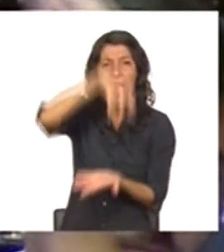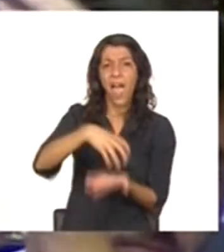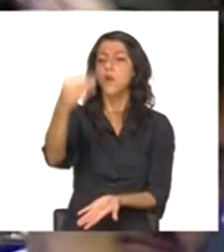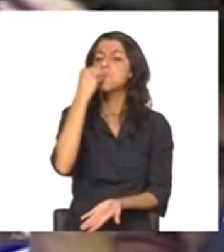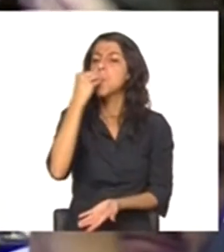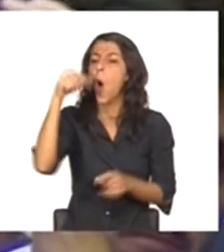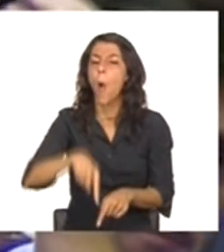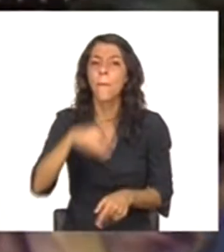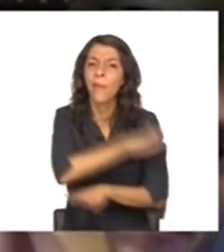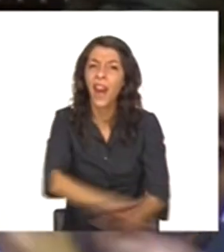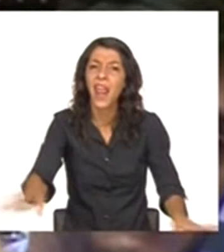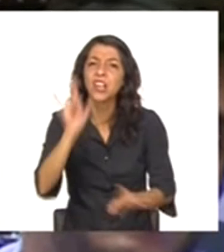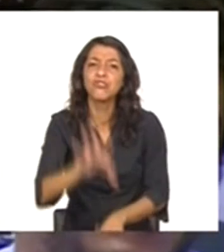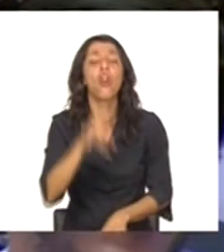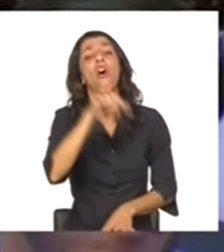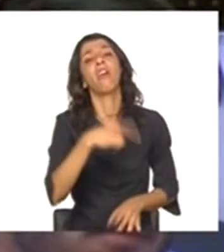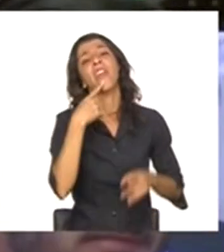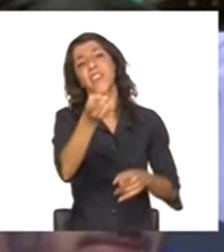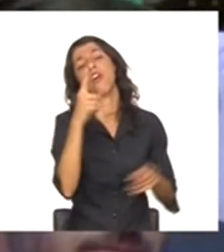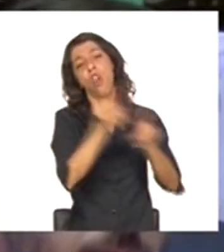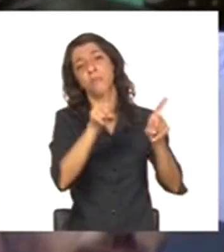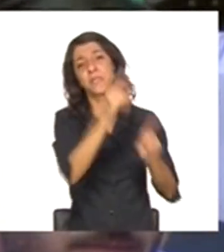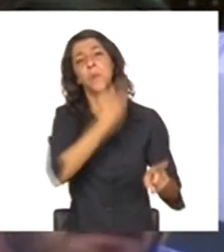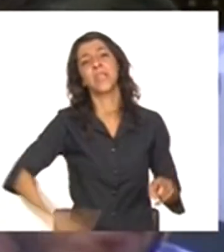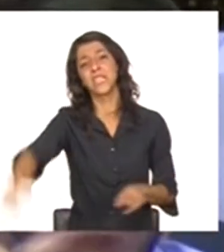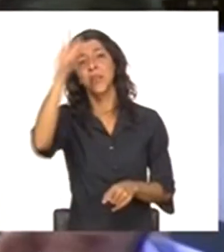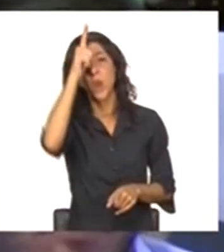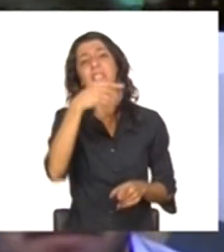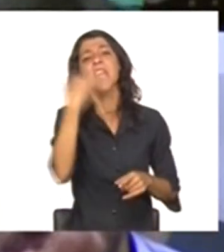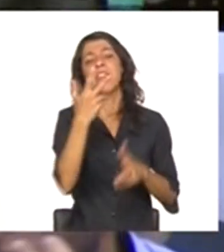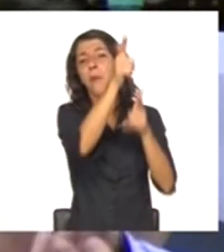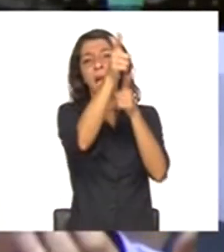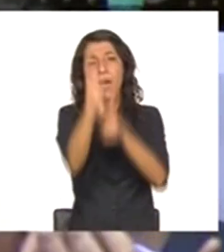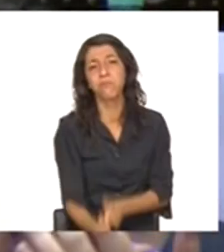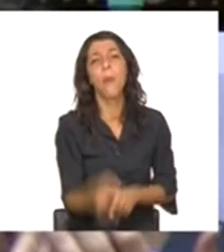armas, acá solamente hay un pueblo defendiendo sus derechos. Gracias, señora diputada.